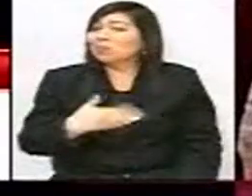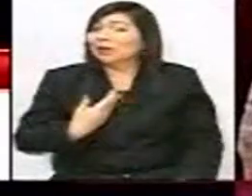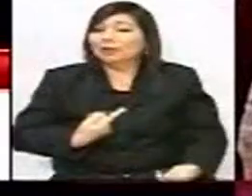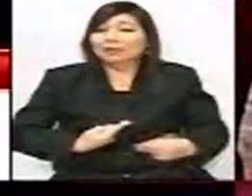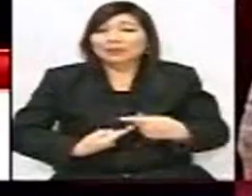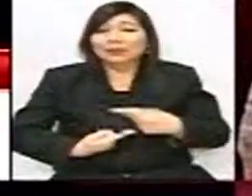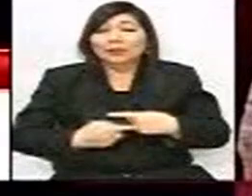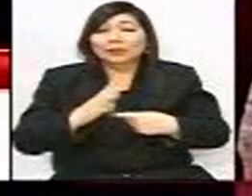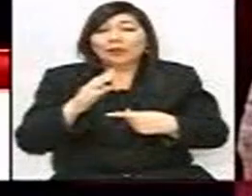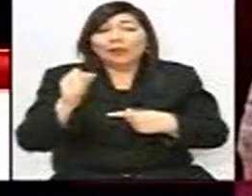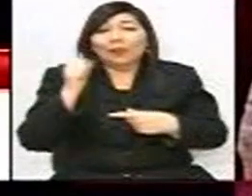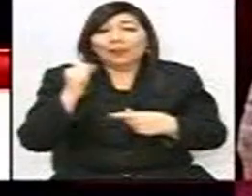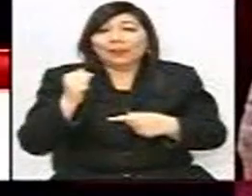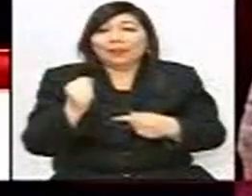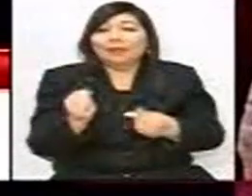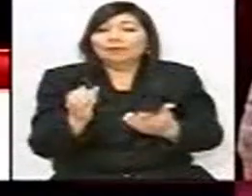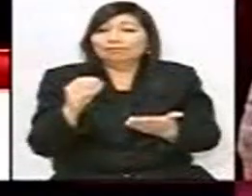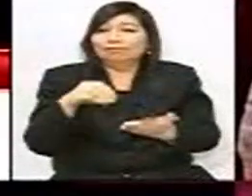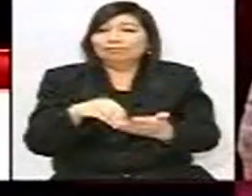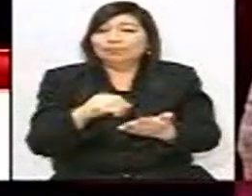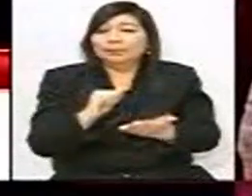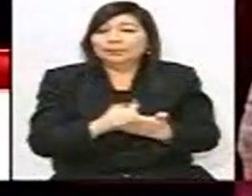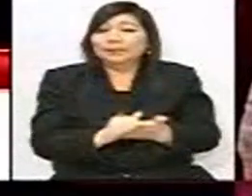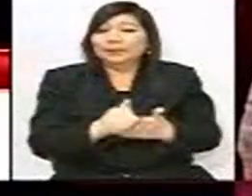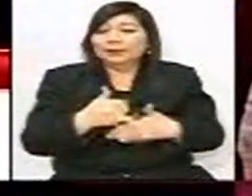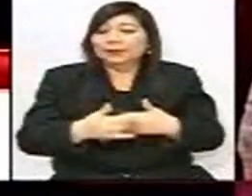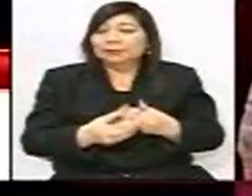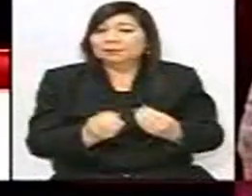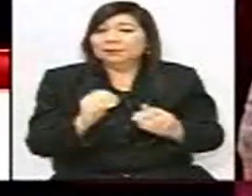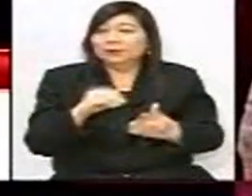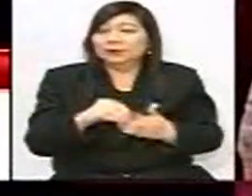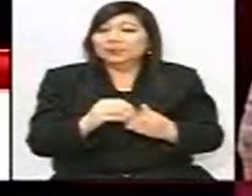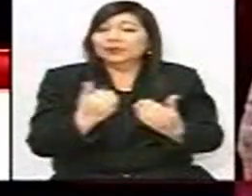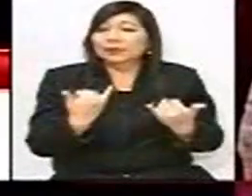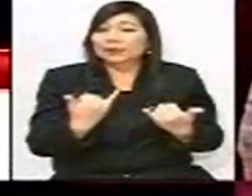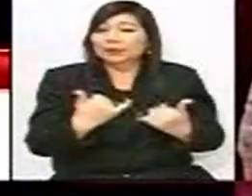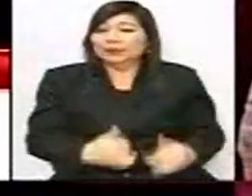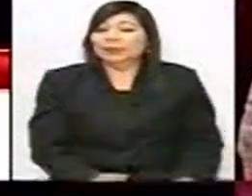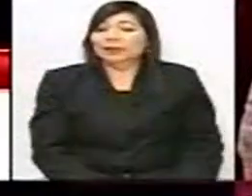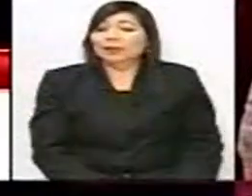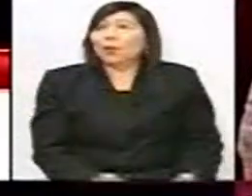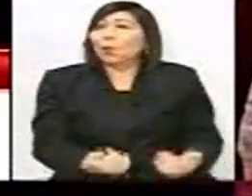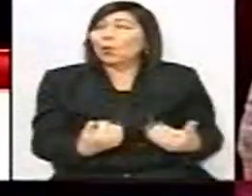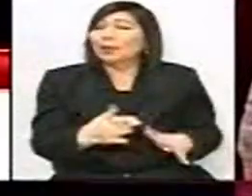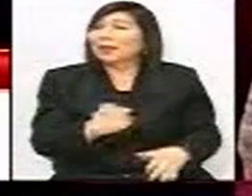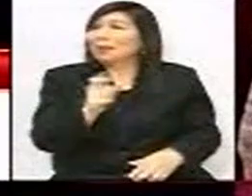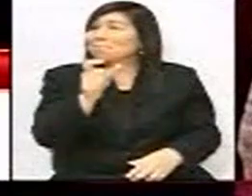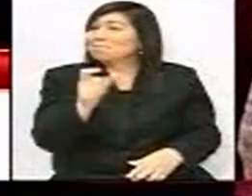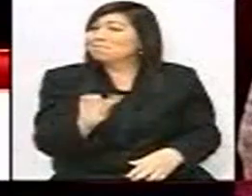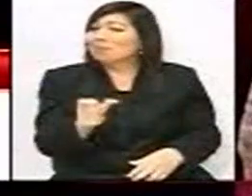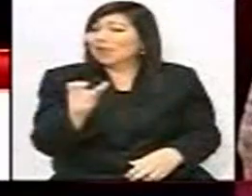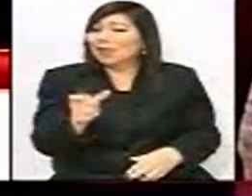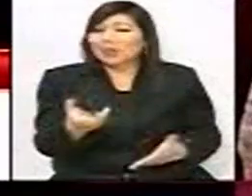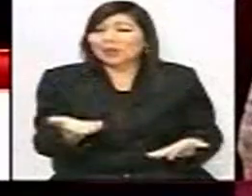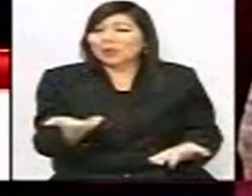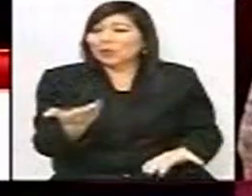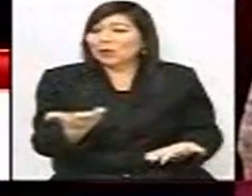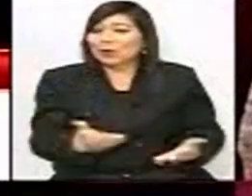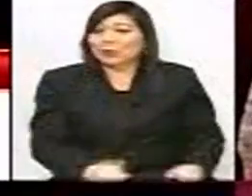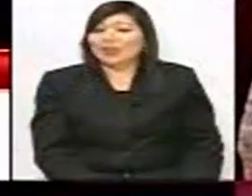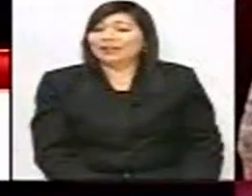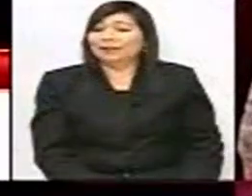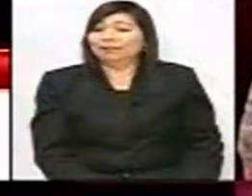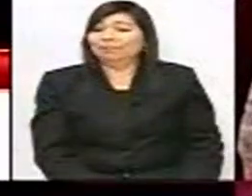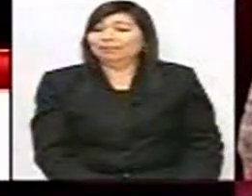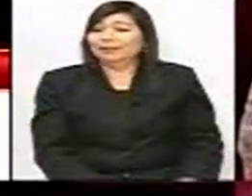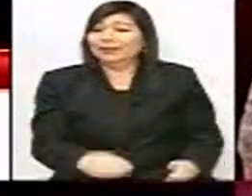transferir su derecho a la concesión o ceder su posición contractual a cualquier persona jurídica y o natural nacional o